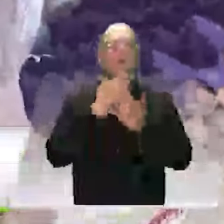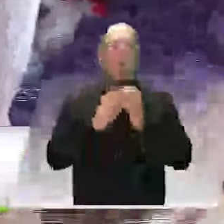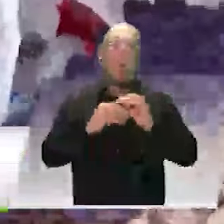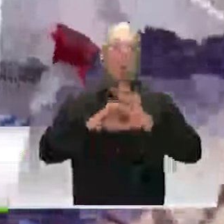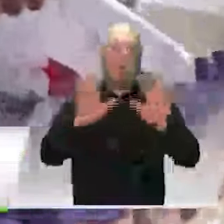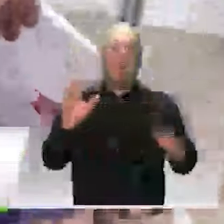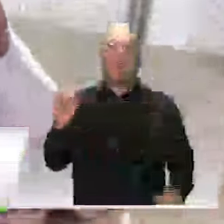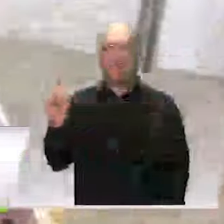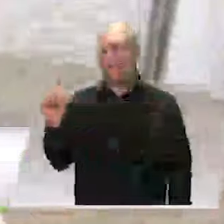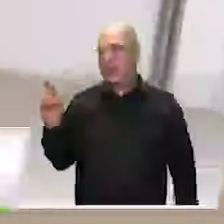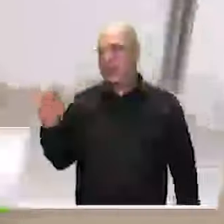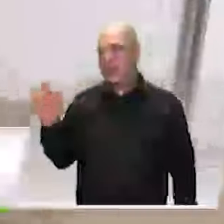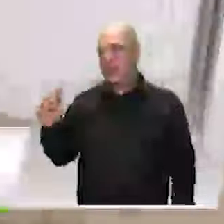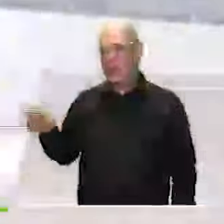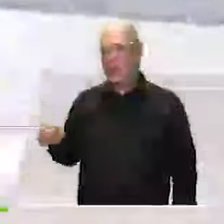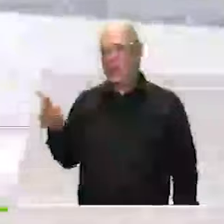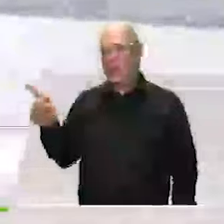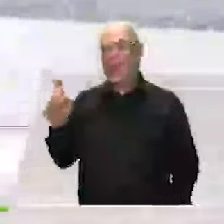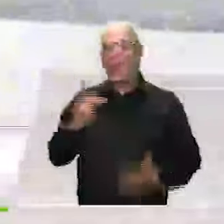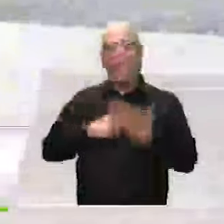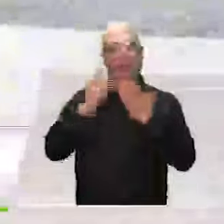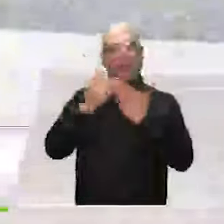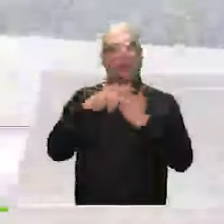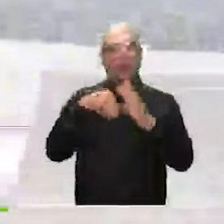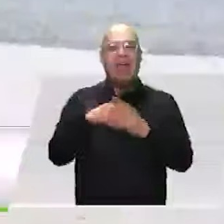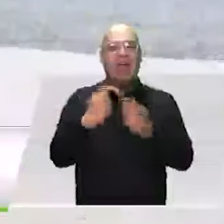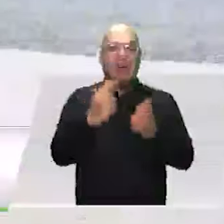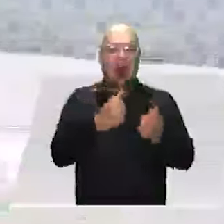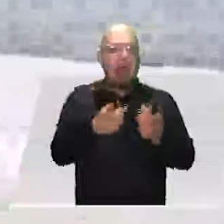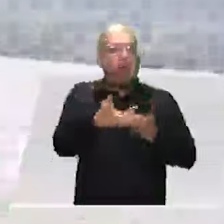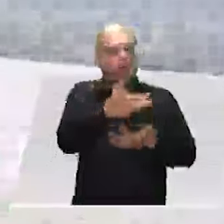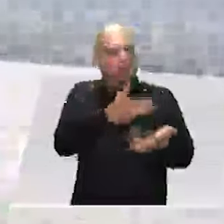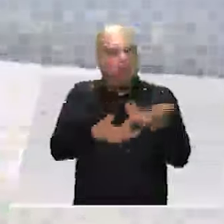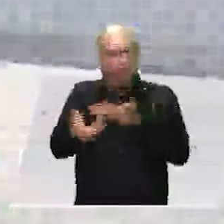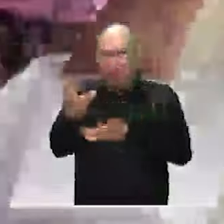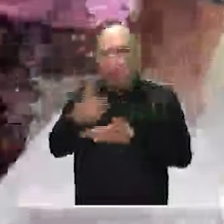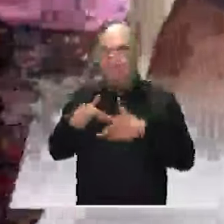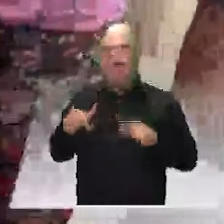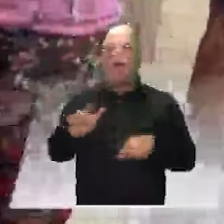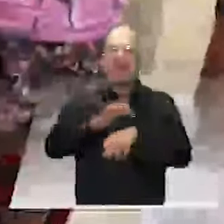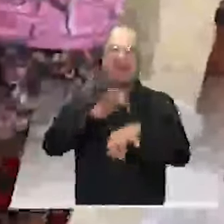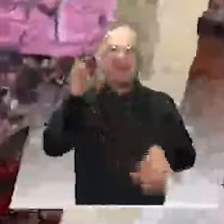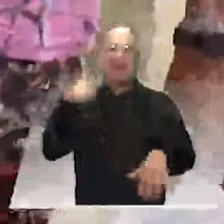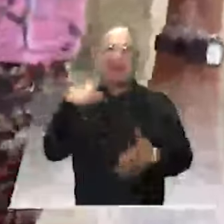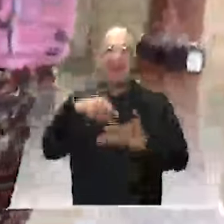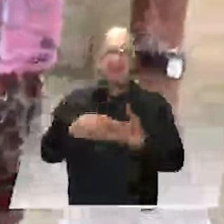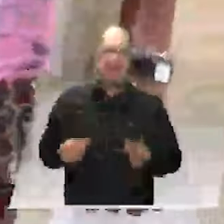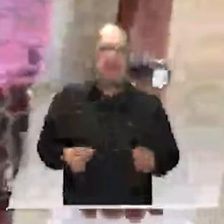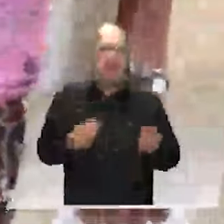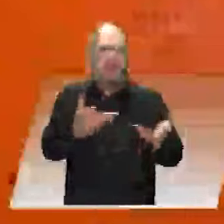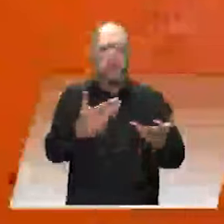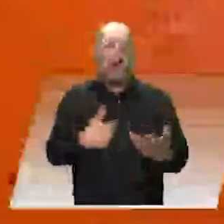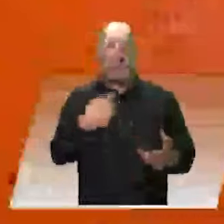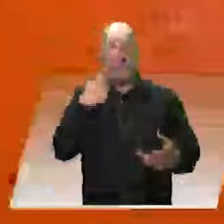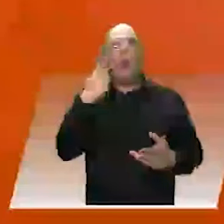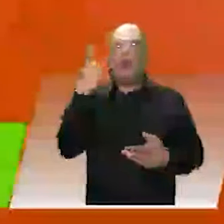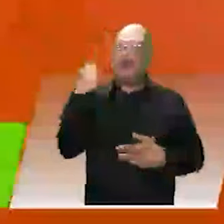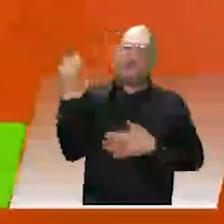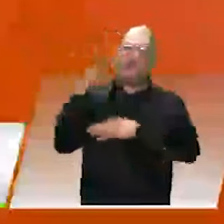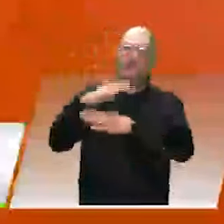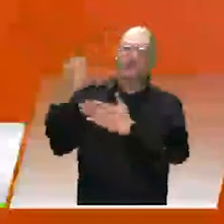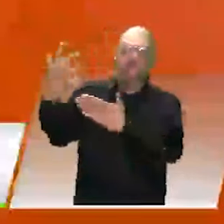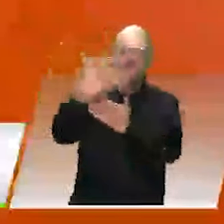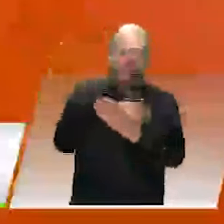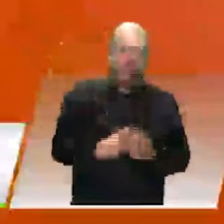de los aliados de este proyecto de economía circular y llegó desde muy temprano a entregar los materiales que recogió durante el día anterior. Yo fui de